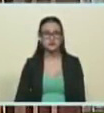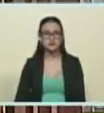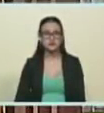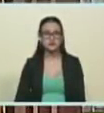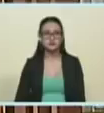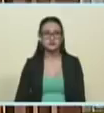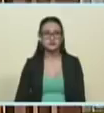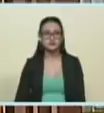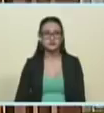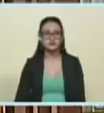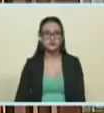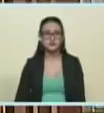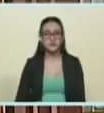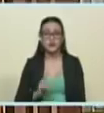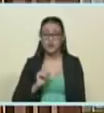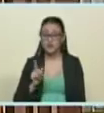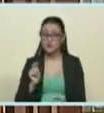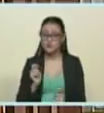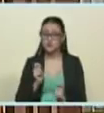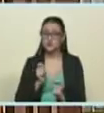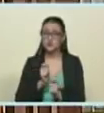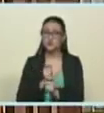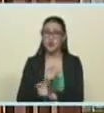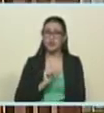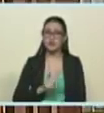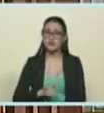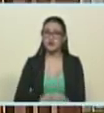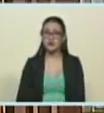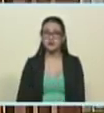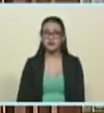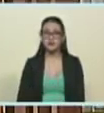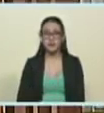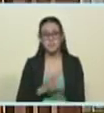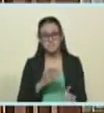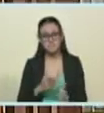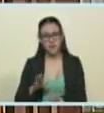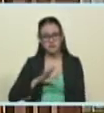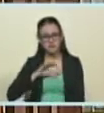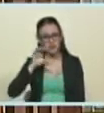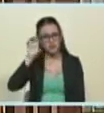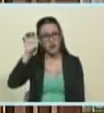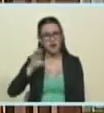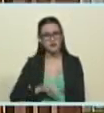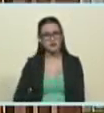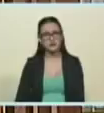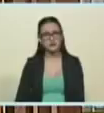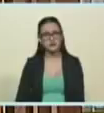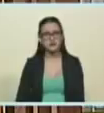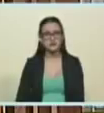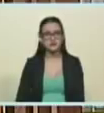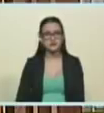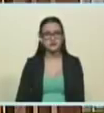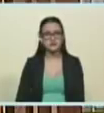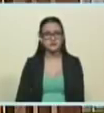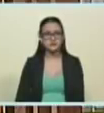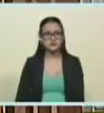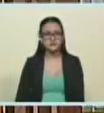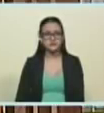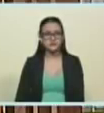Pero también necesitamos ir renovando, ir llevando el Plan de la Patria a sus